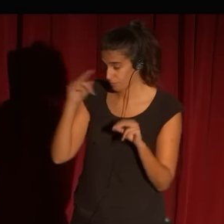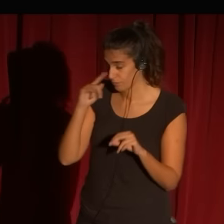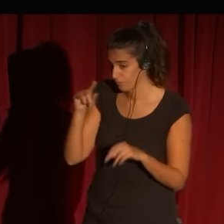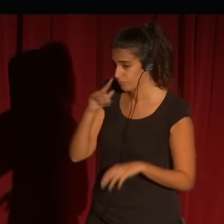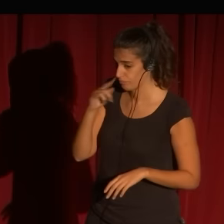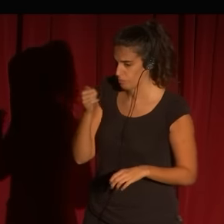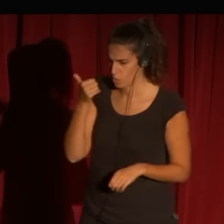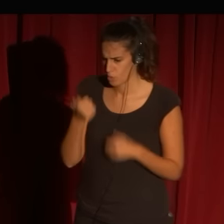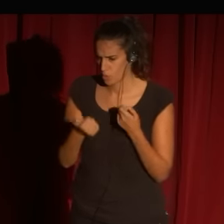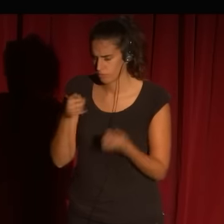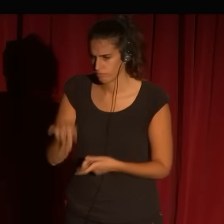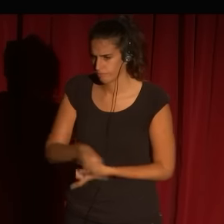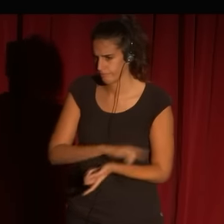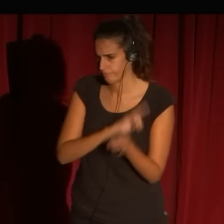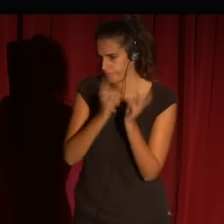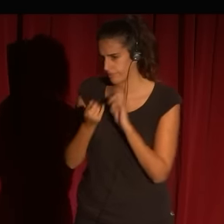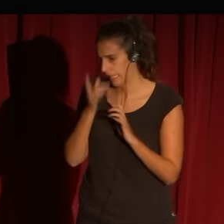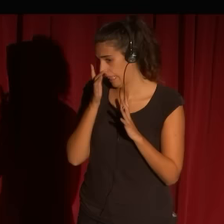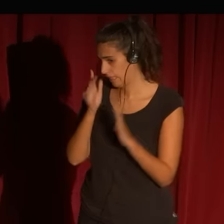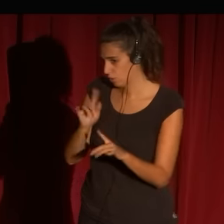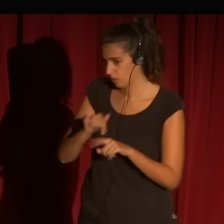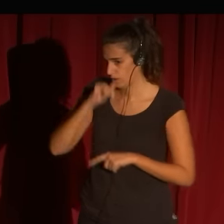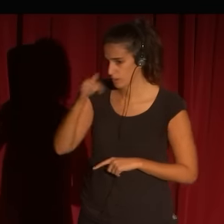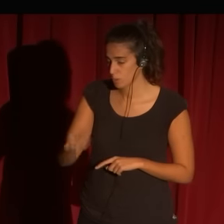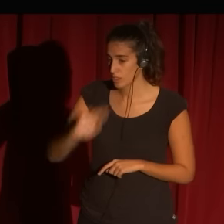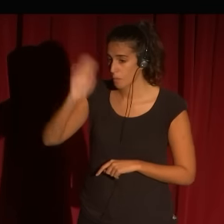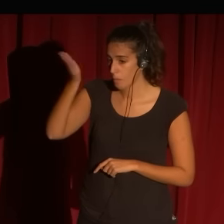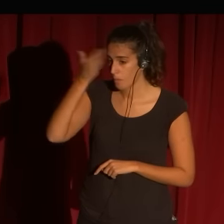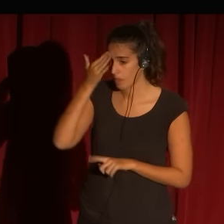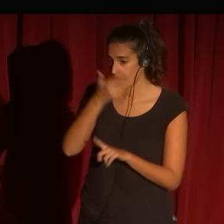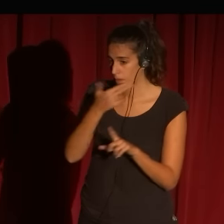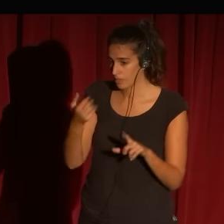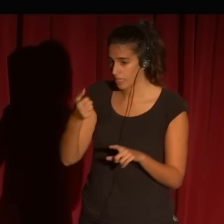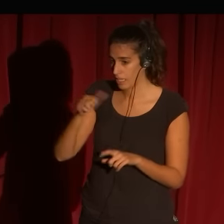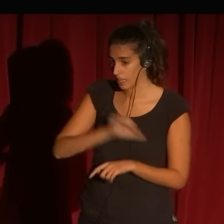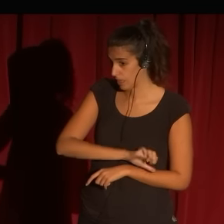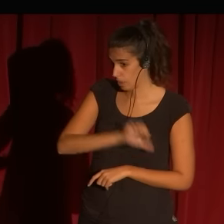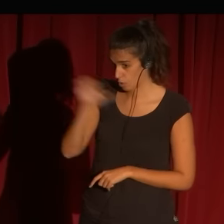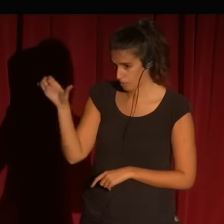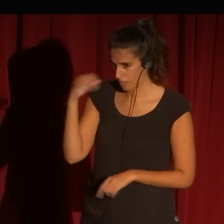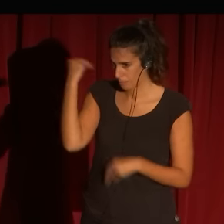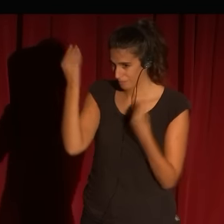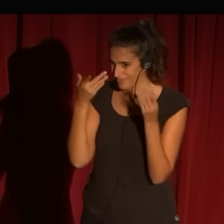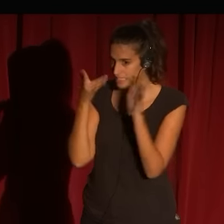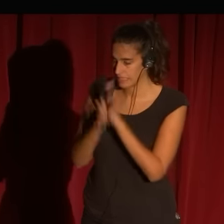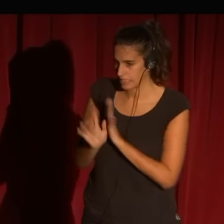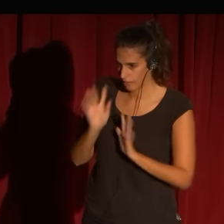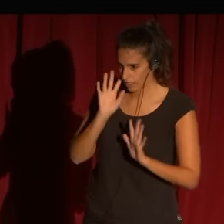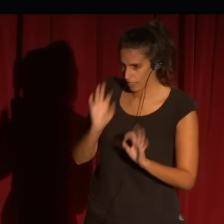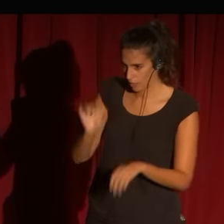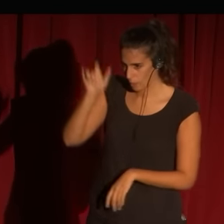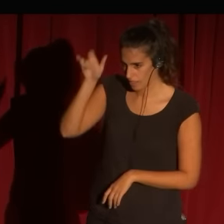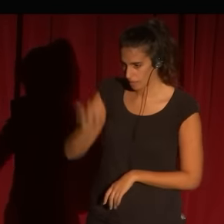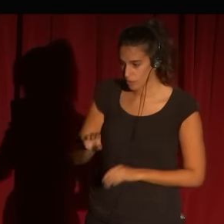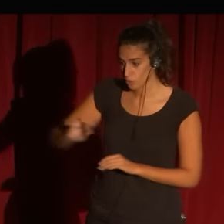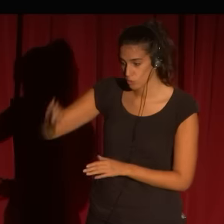convirtiendo paulatinamente y unos 10 años después ya muy claramente en el principal pintor no solo de amere sino de Europa y pensar en lo que eso significa para un pintor